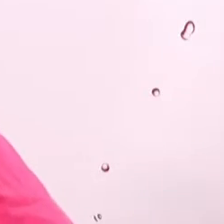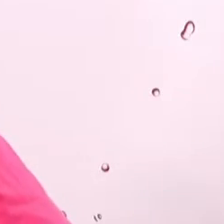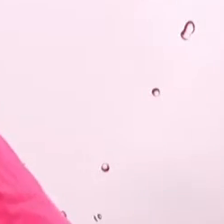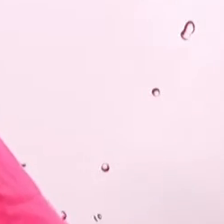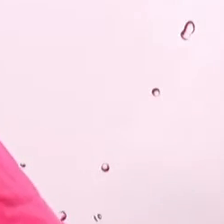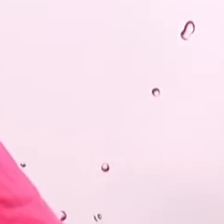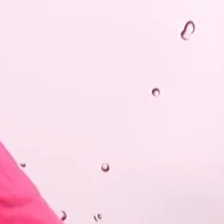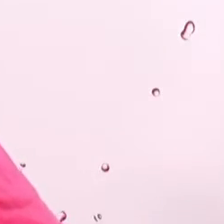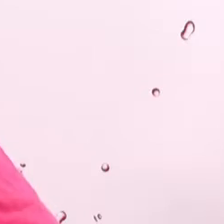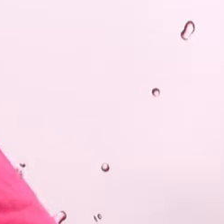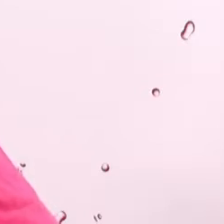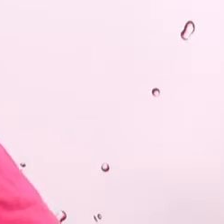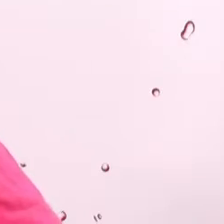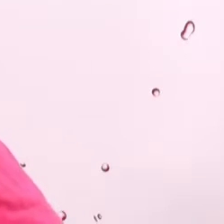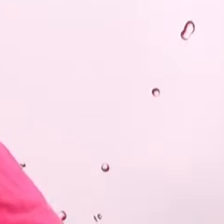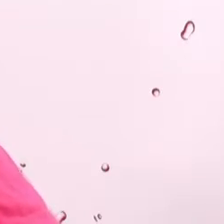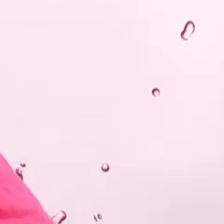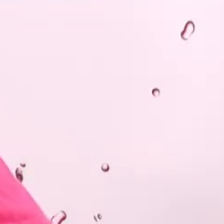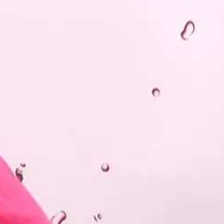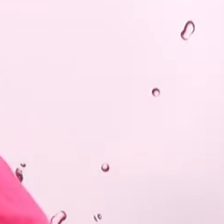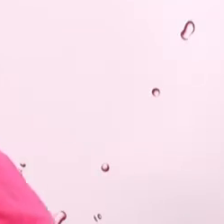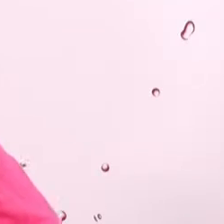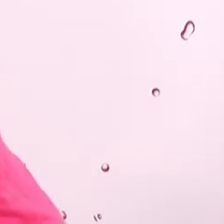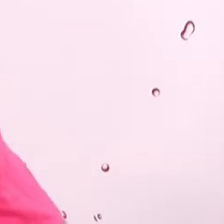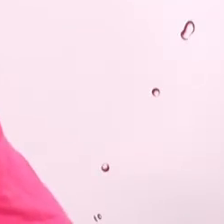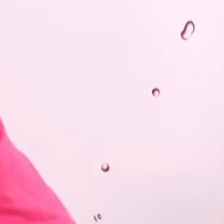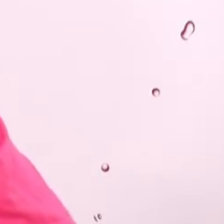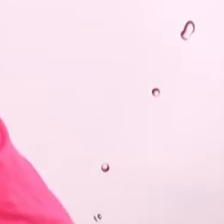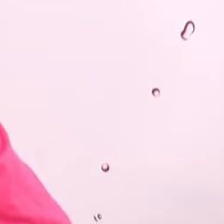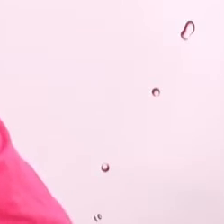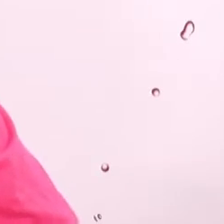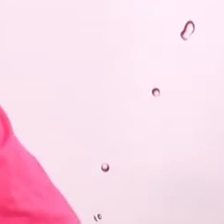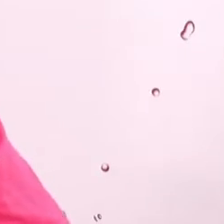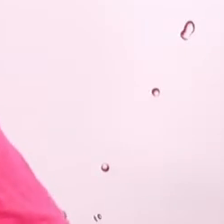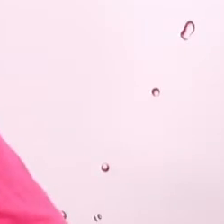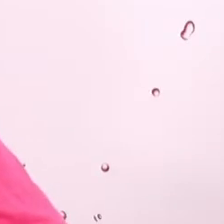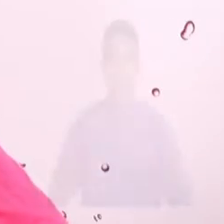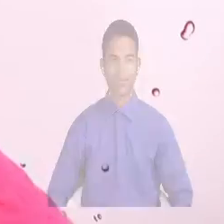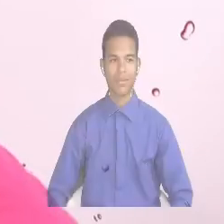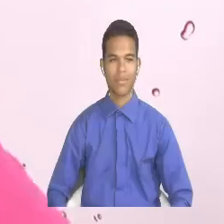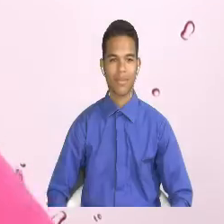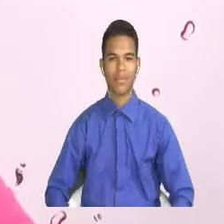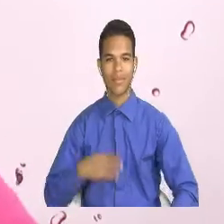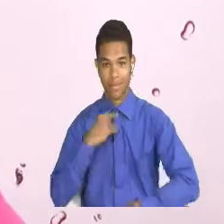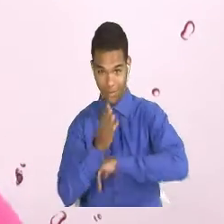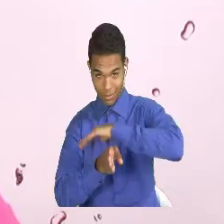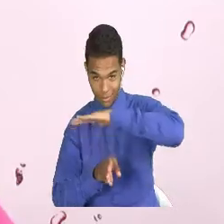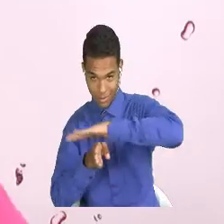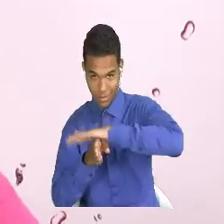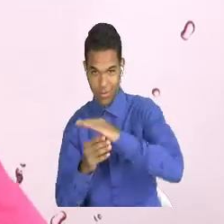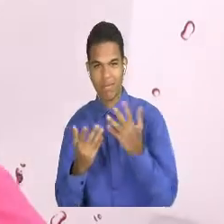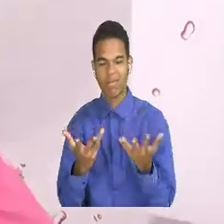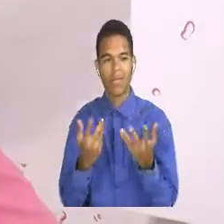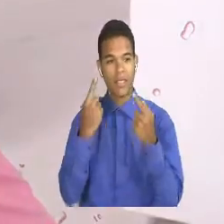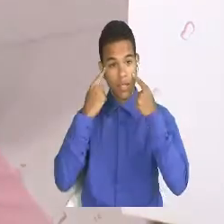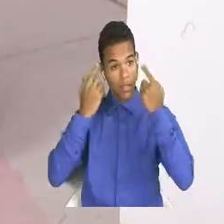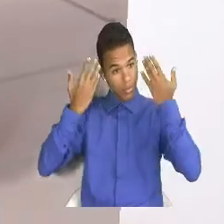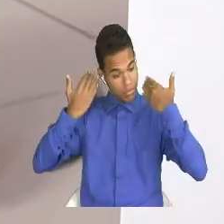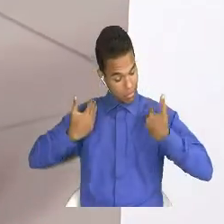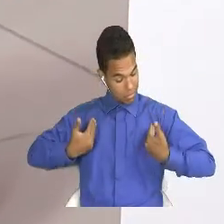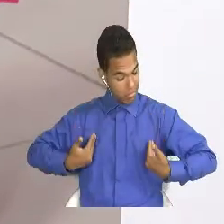Pedir de boca, queridos televidentes, y bueno, ahora sí, a lo que vinimos, a cocinar, caramba. Pero antes déjenme mostrarles esta hermosa pinta, bien bonita, bien